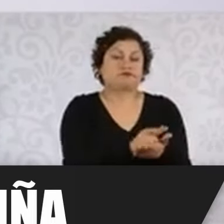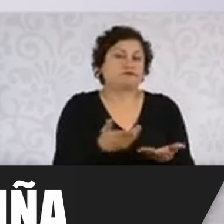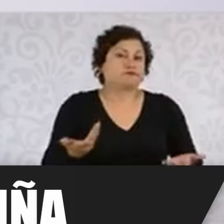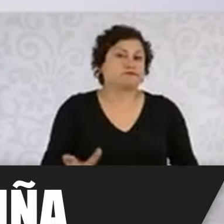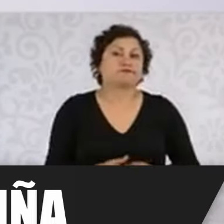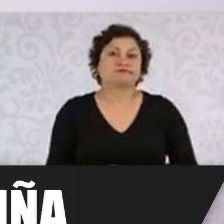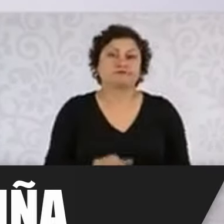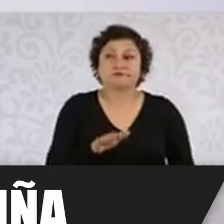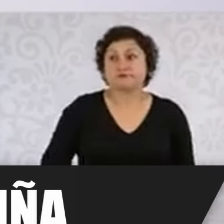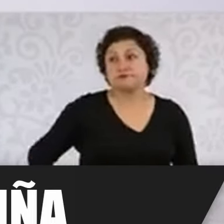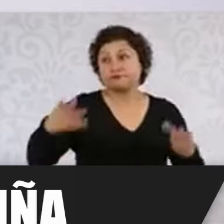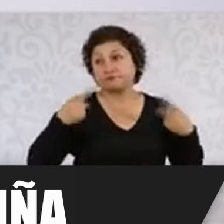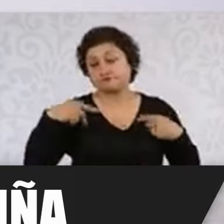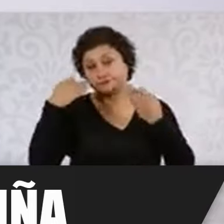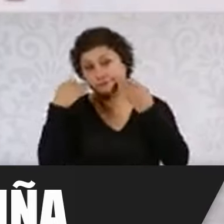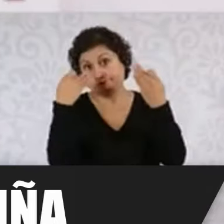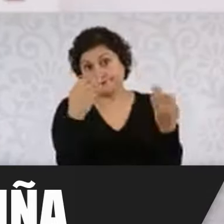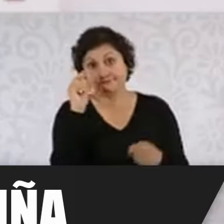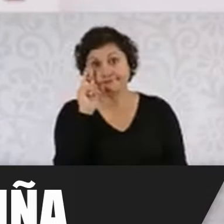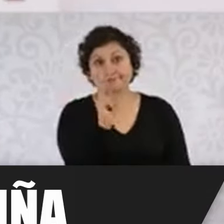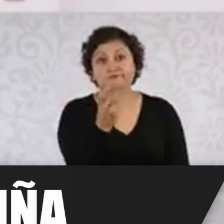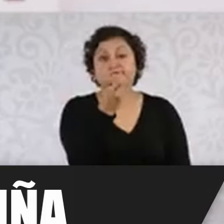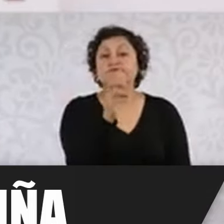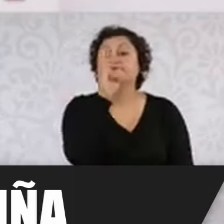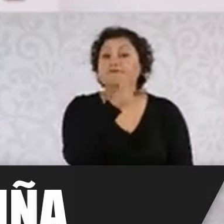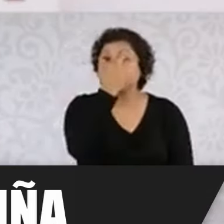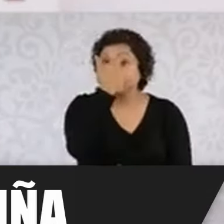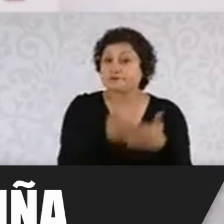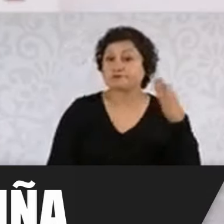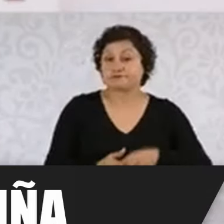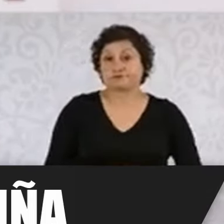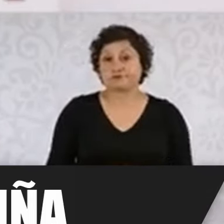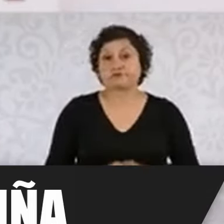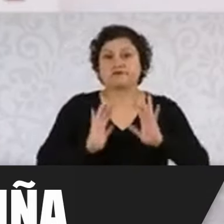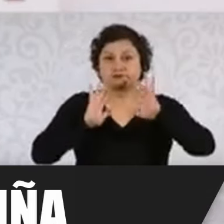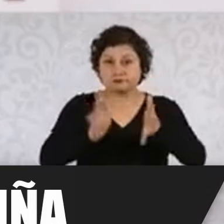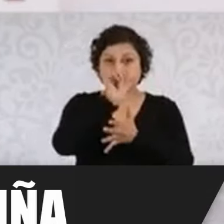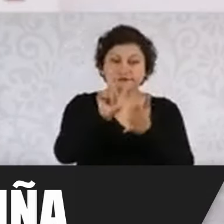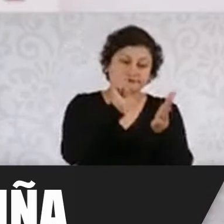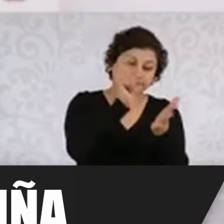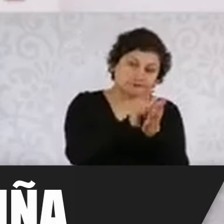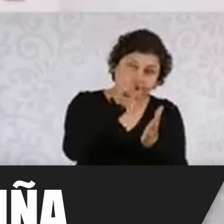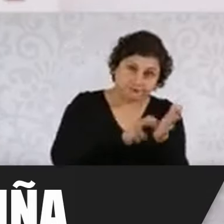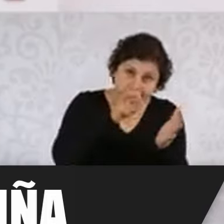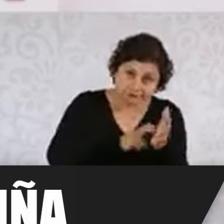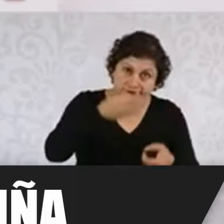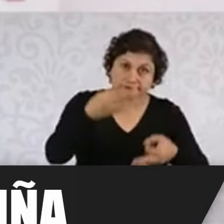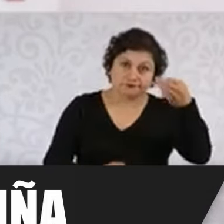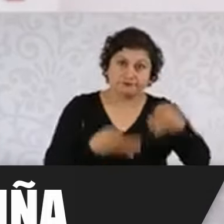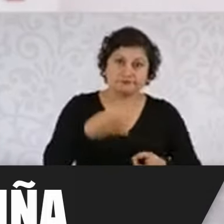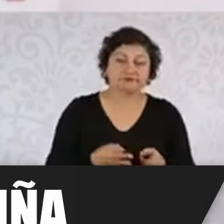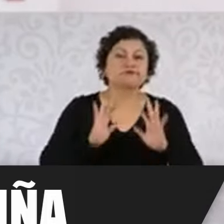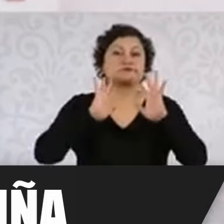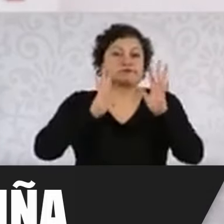Y el pueblo lo sabe también. Pues ya hay una reforma al Poder Judicial. Ya dijo Diego Valadez,